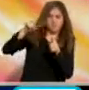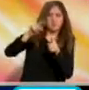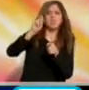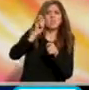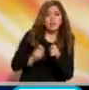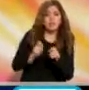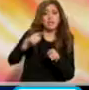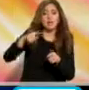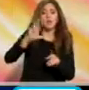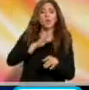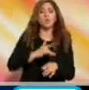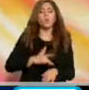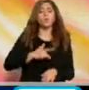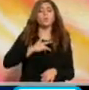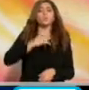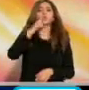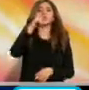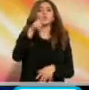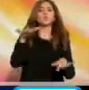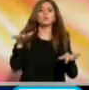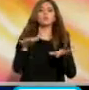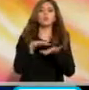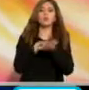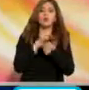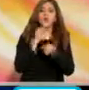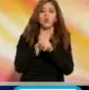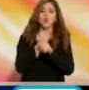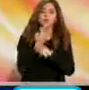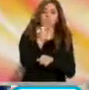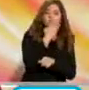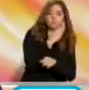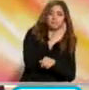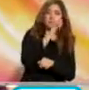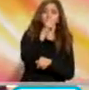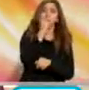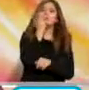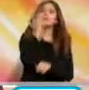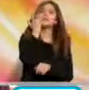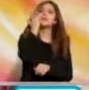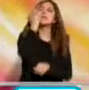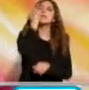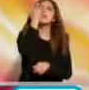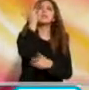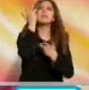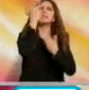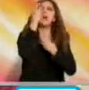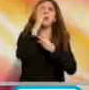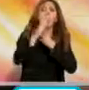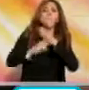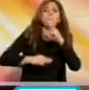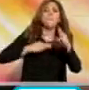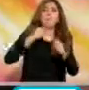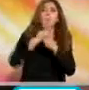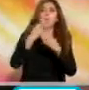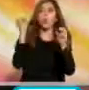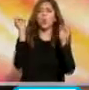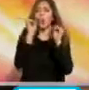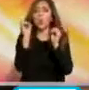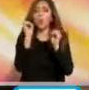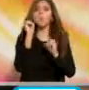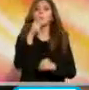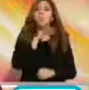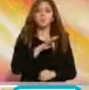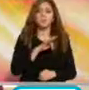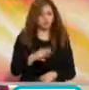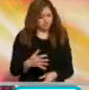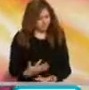el mar de las emociones, de los sentimientos y deseos de conquistar el mundo invisible. ¡Qué complicado!